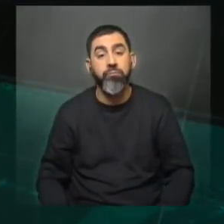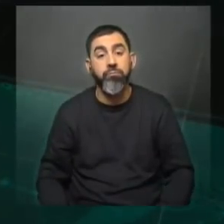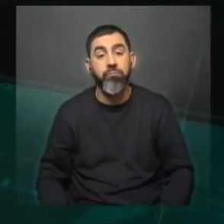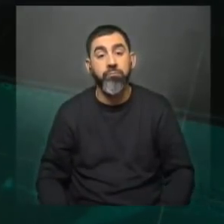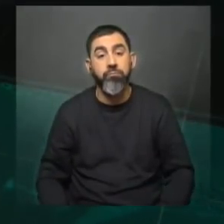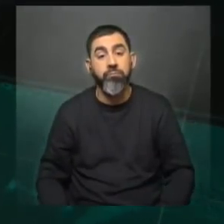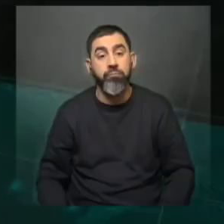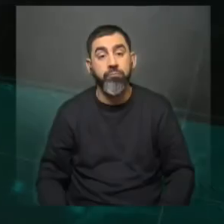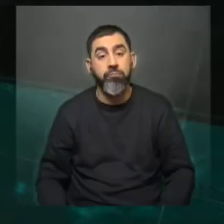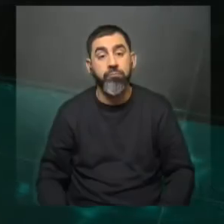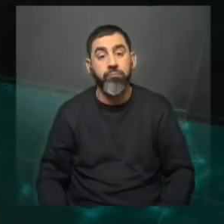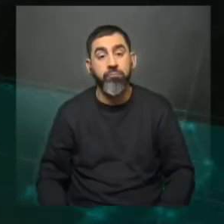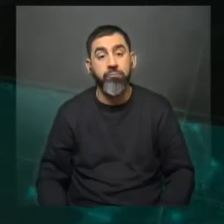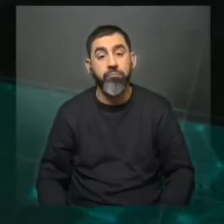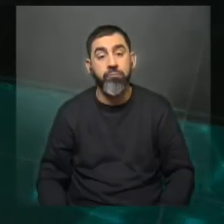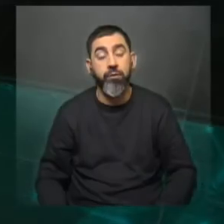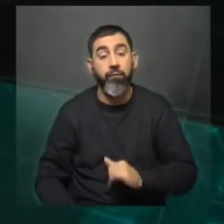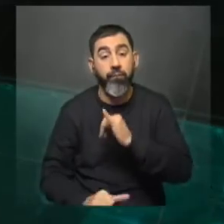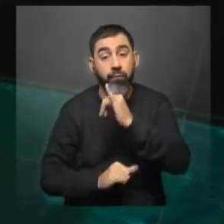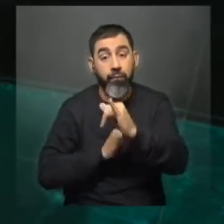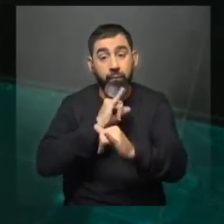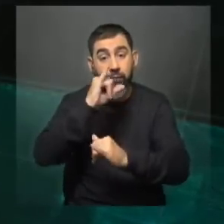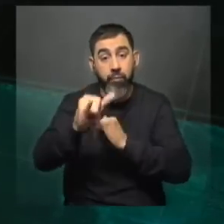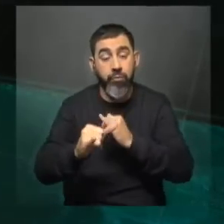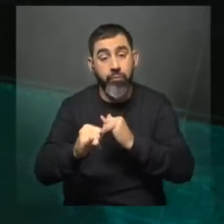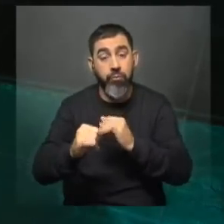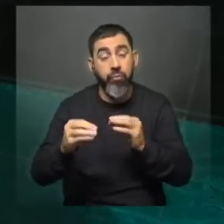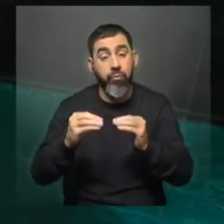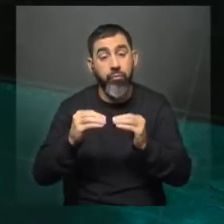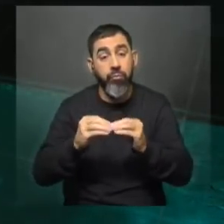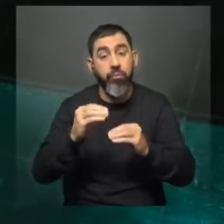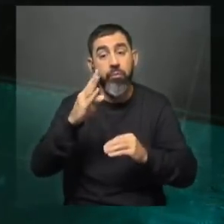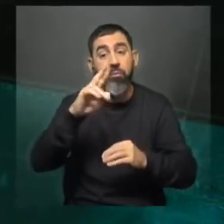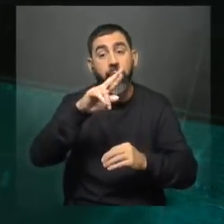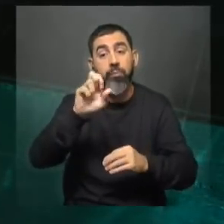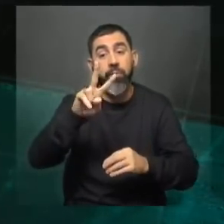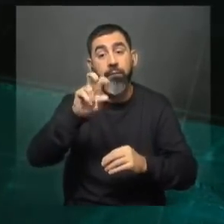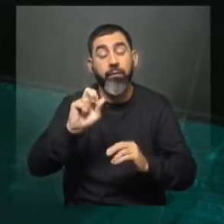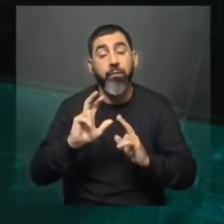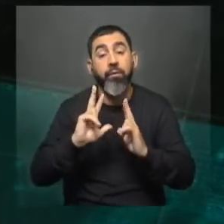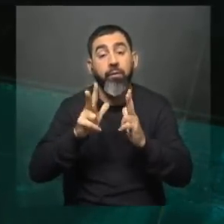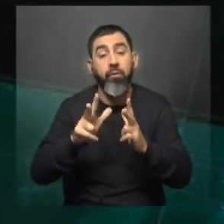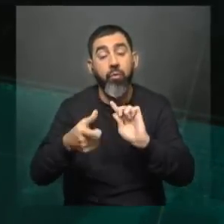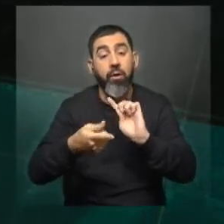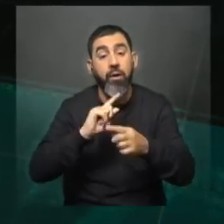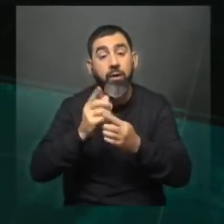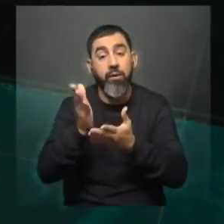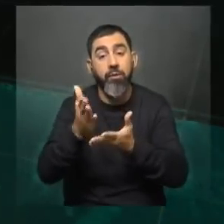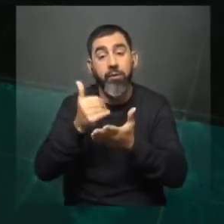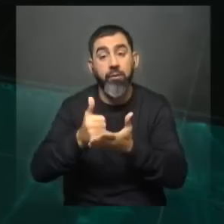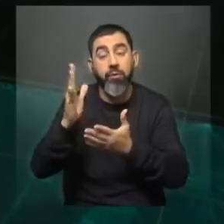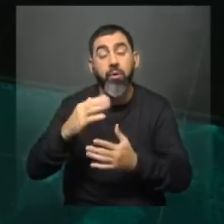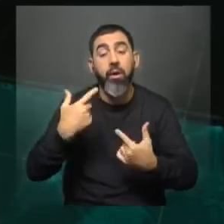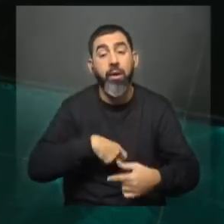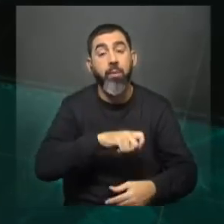revisando y había una información que el colega Eduardo breve dijo que la cancillería de España